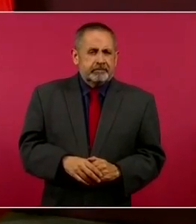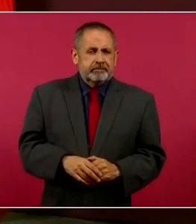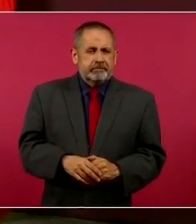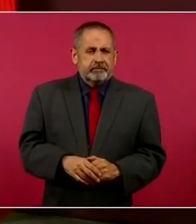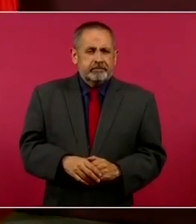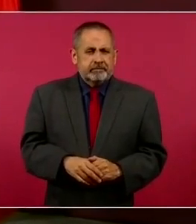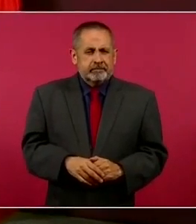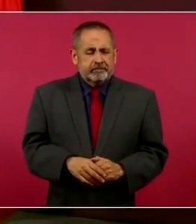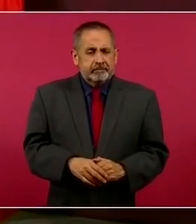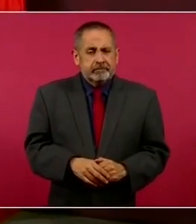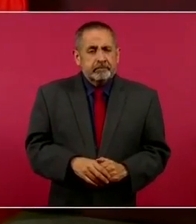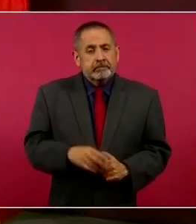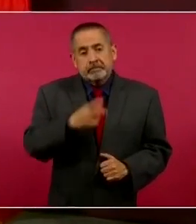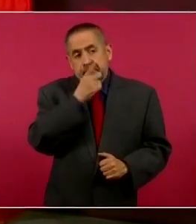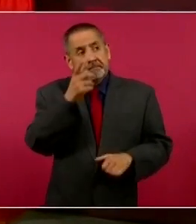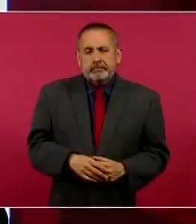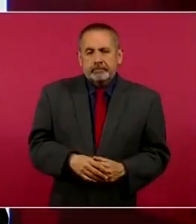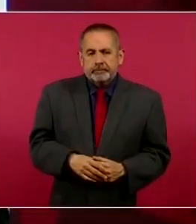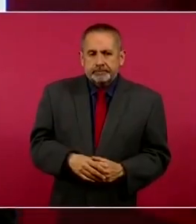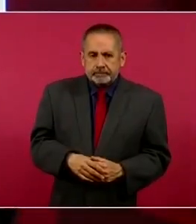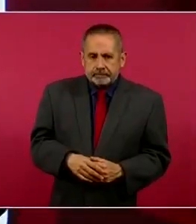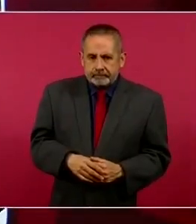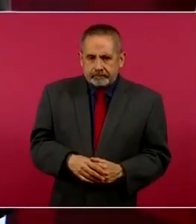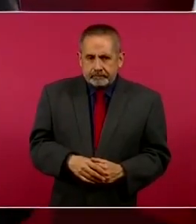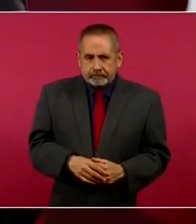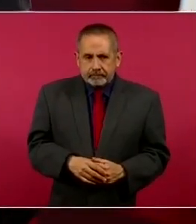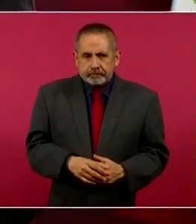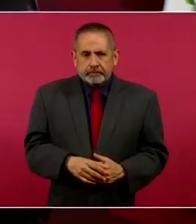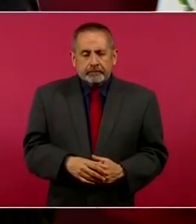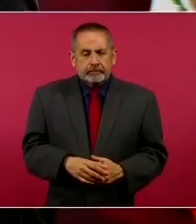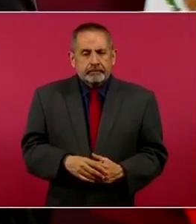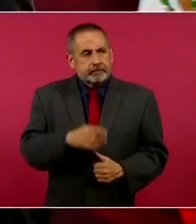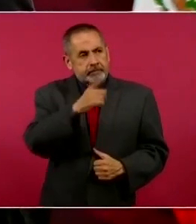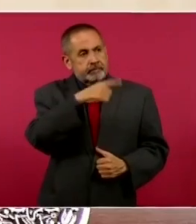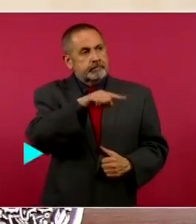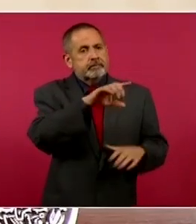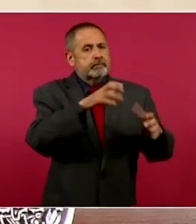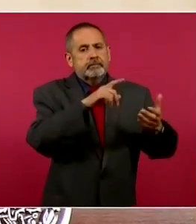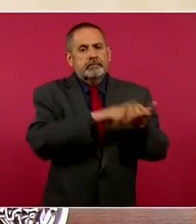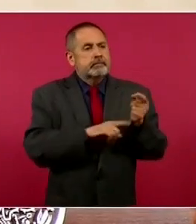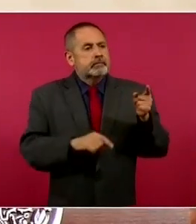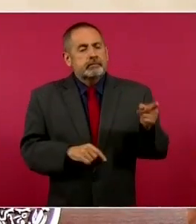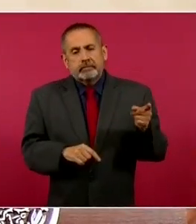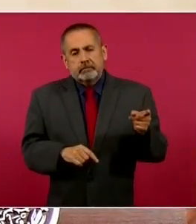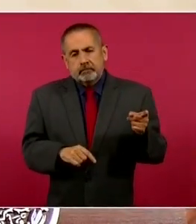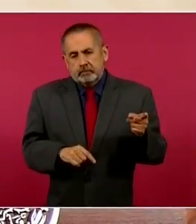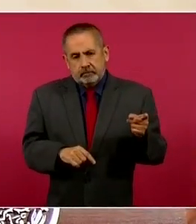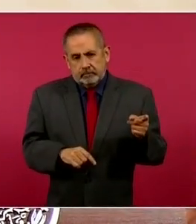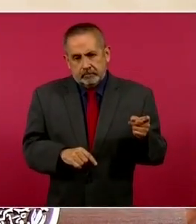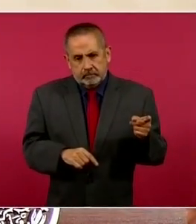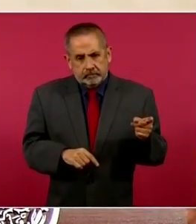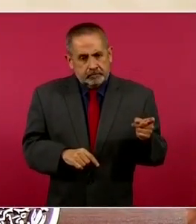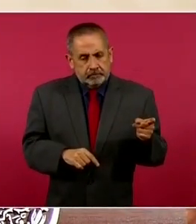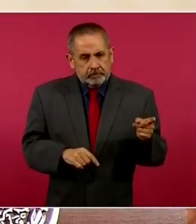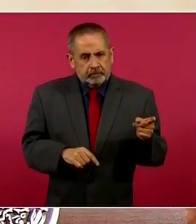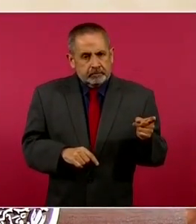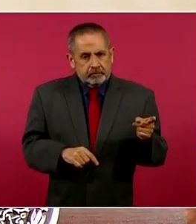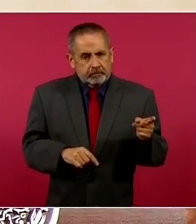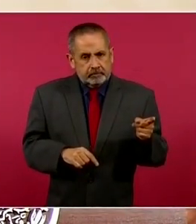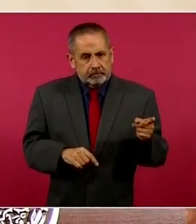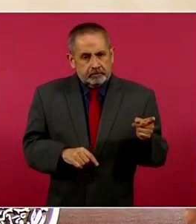Chapo Guzmán la DEA los considera Pioneros en la fabricación y tráfico de fentanilo Durante los últimos ocho